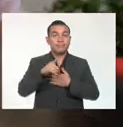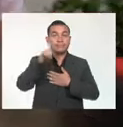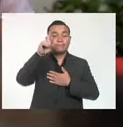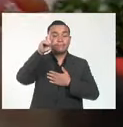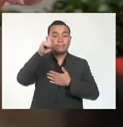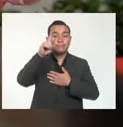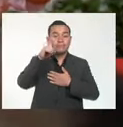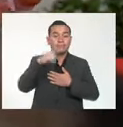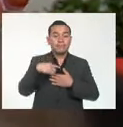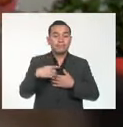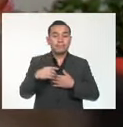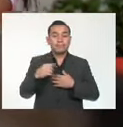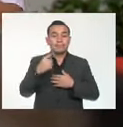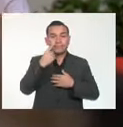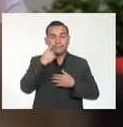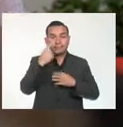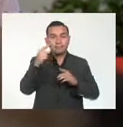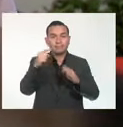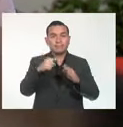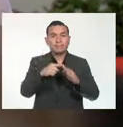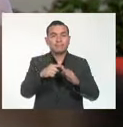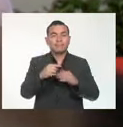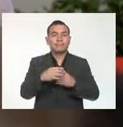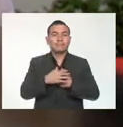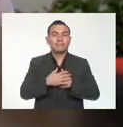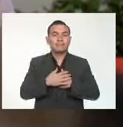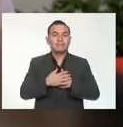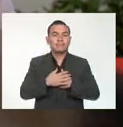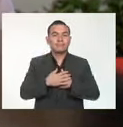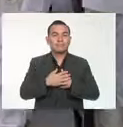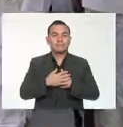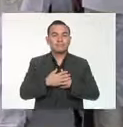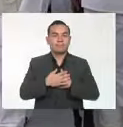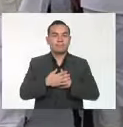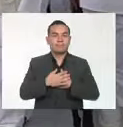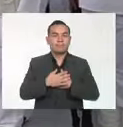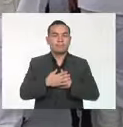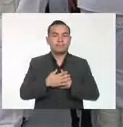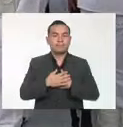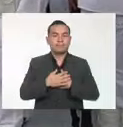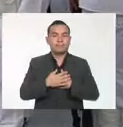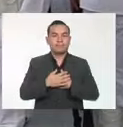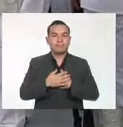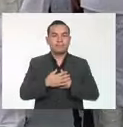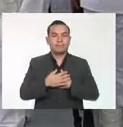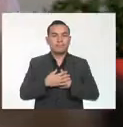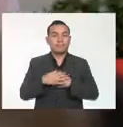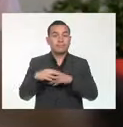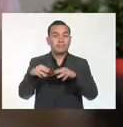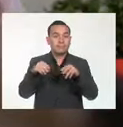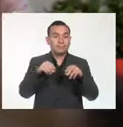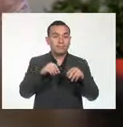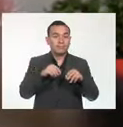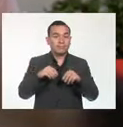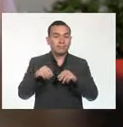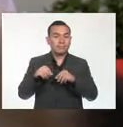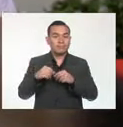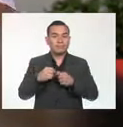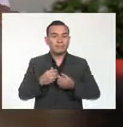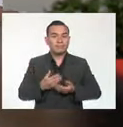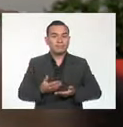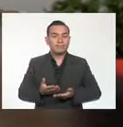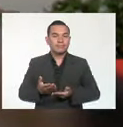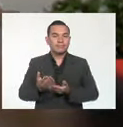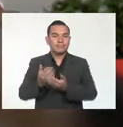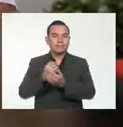Dios te salve, patria sagrada. Dios te salve, patria sagrada. En tu seno